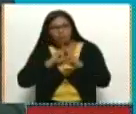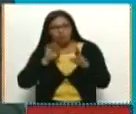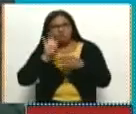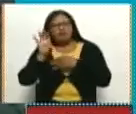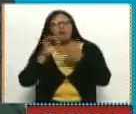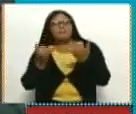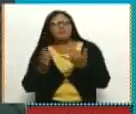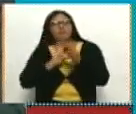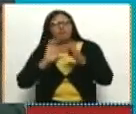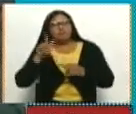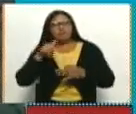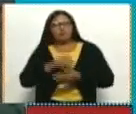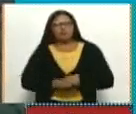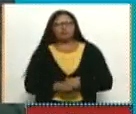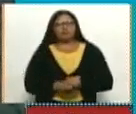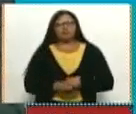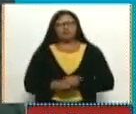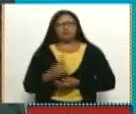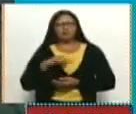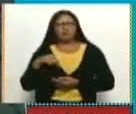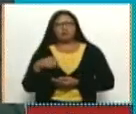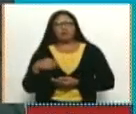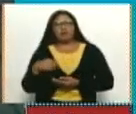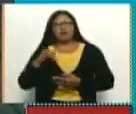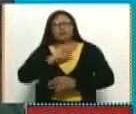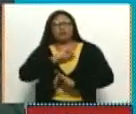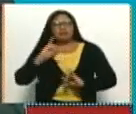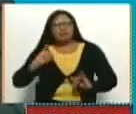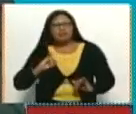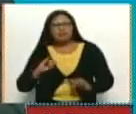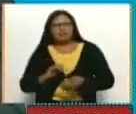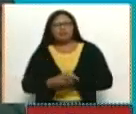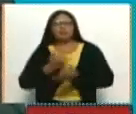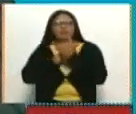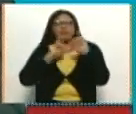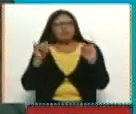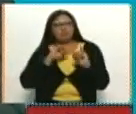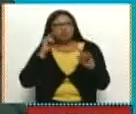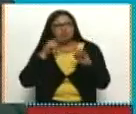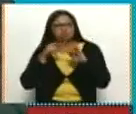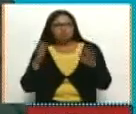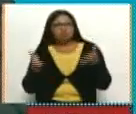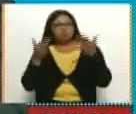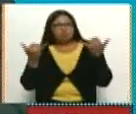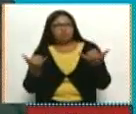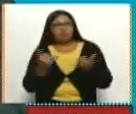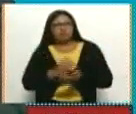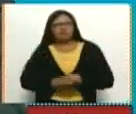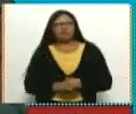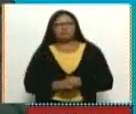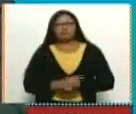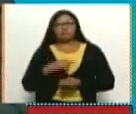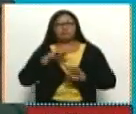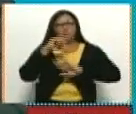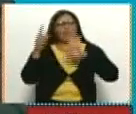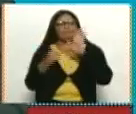soberanía, el respeto a nuestra independencia y el levantamiento